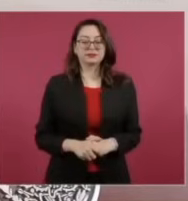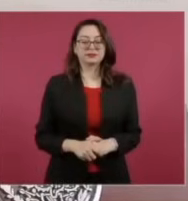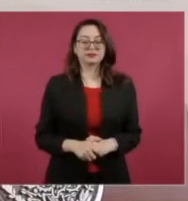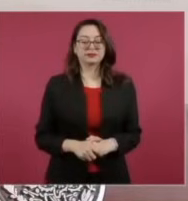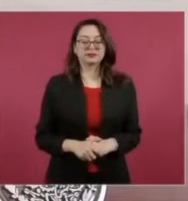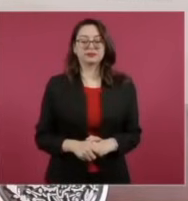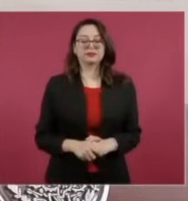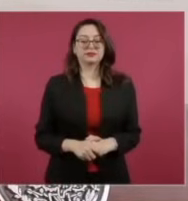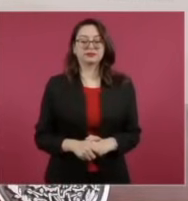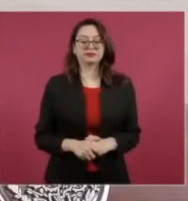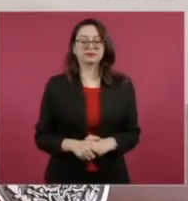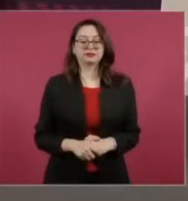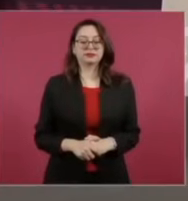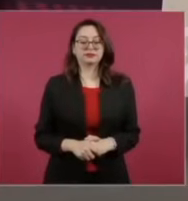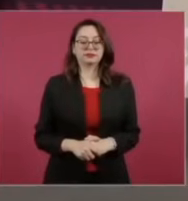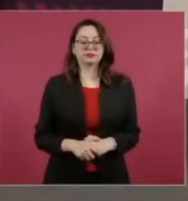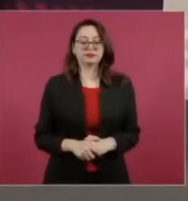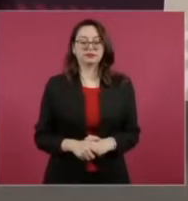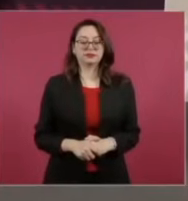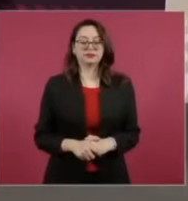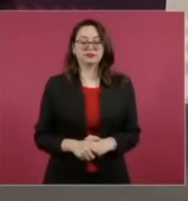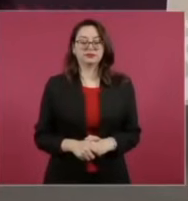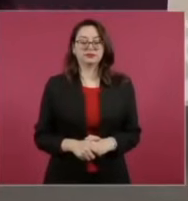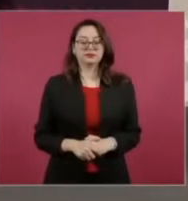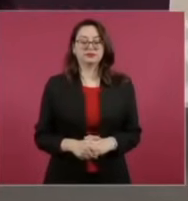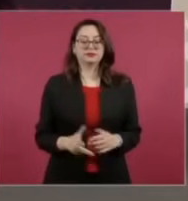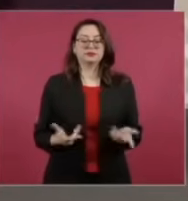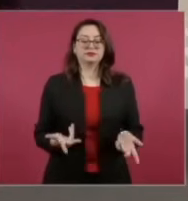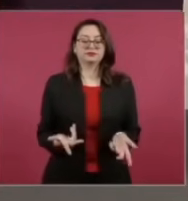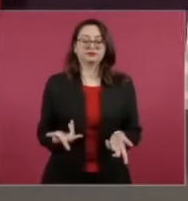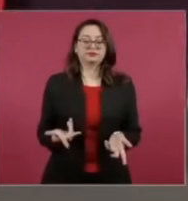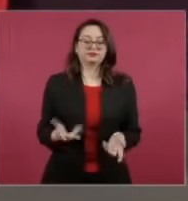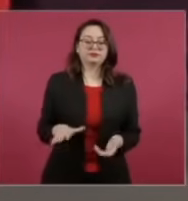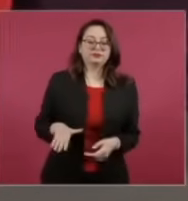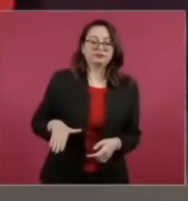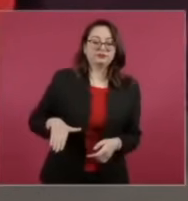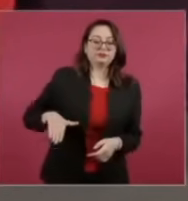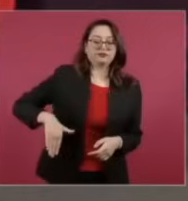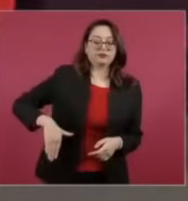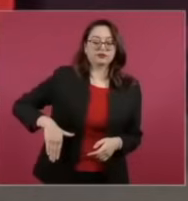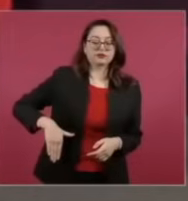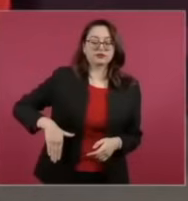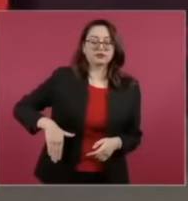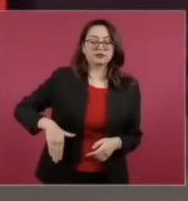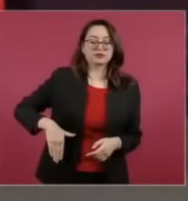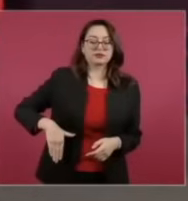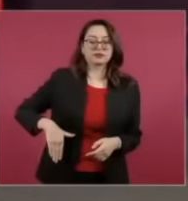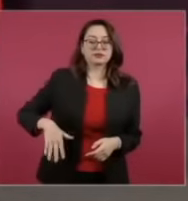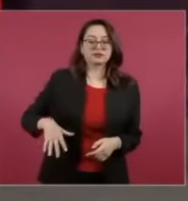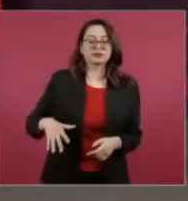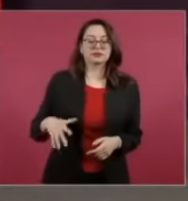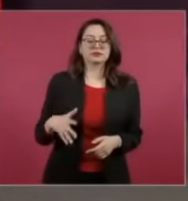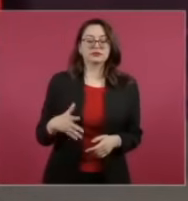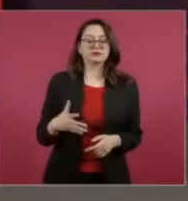recientemente salió el tema Hace unos días de